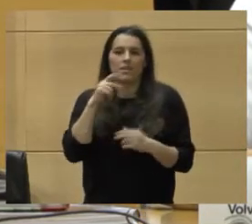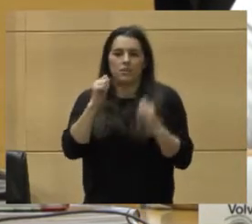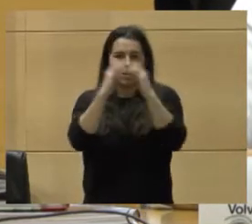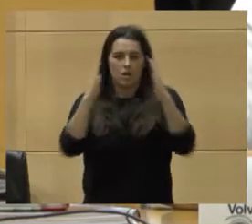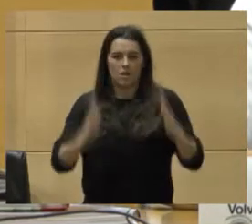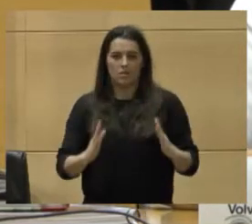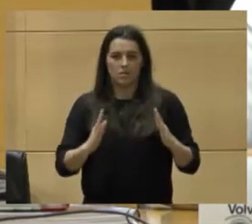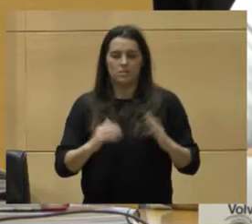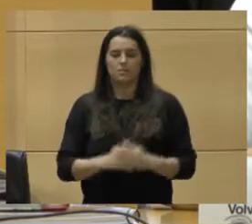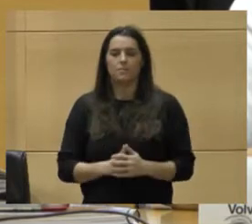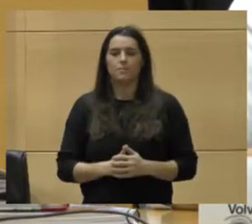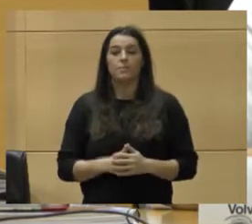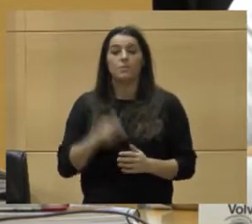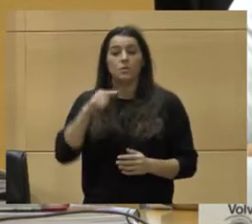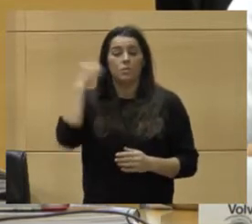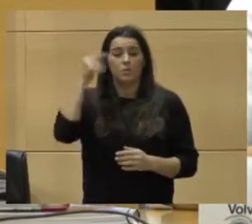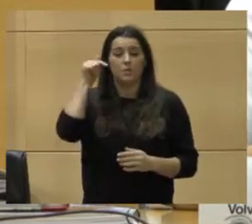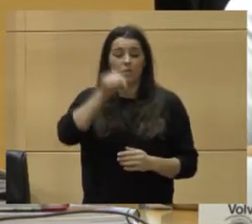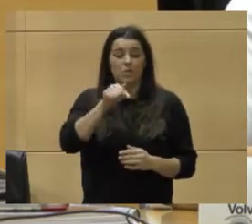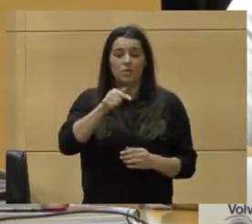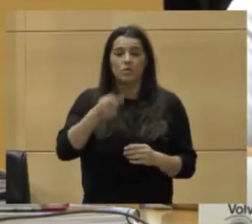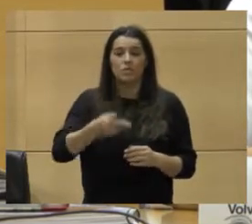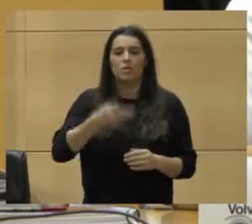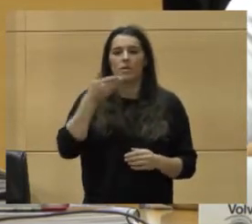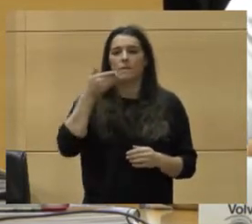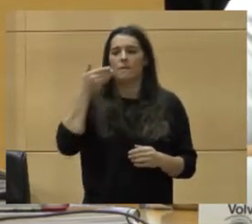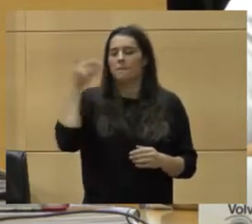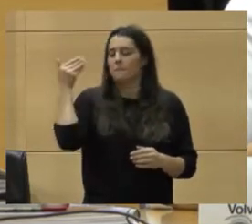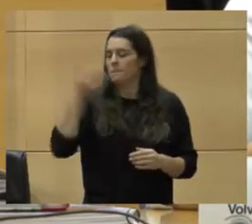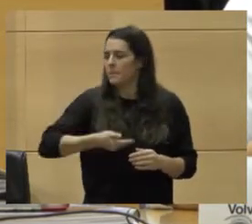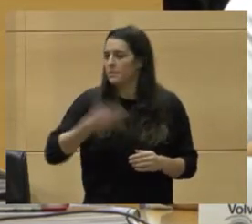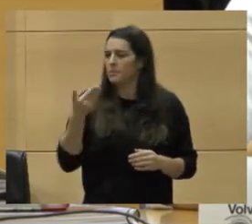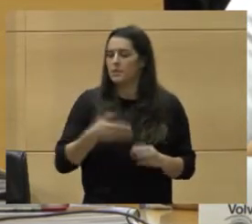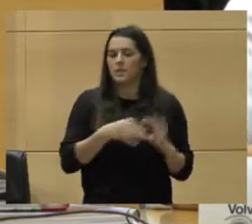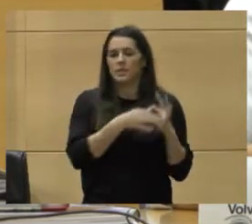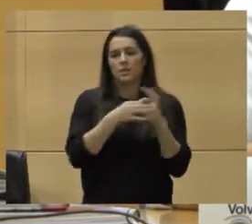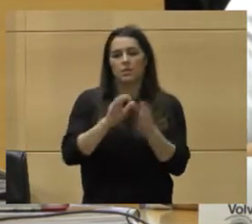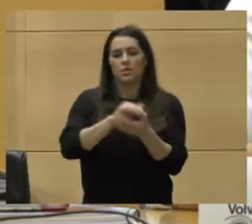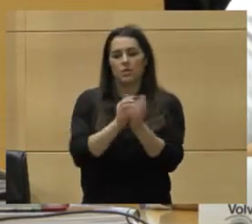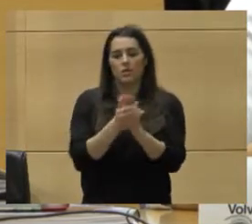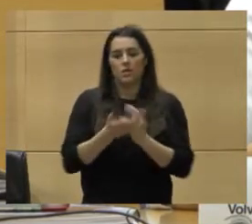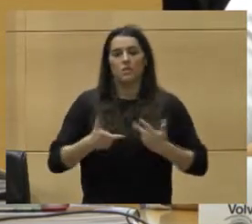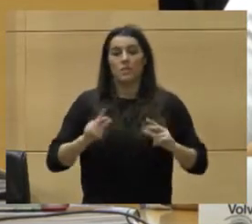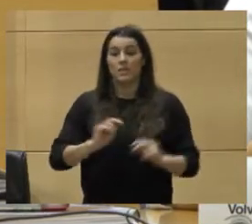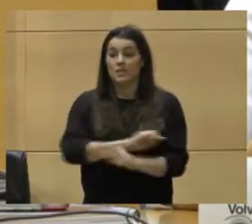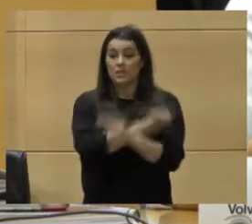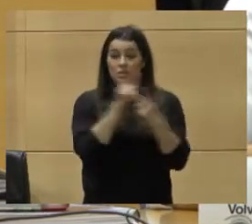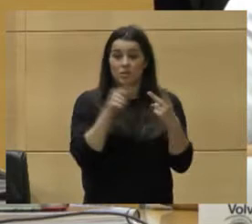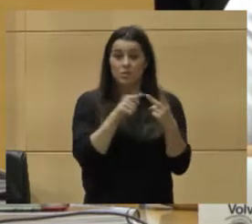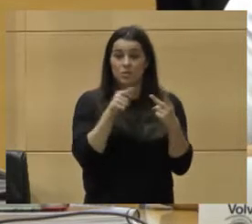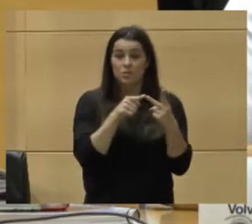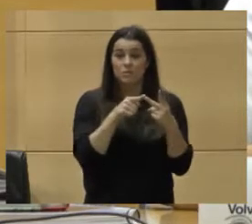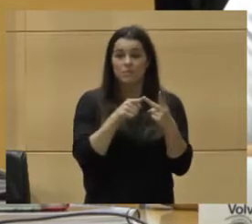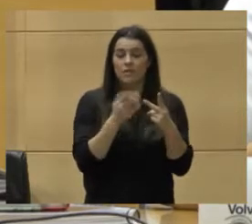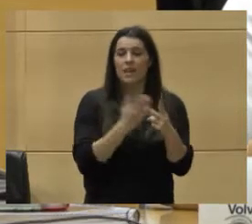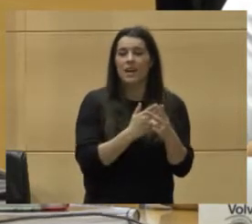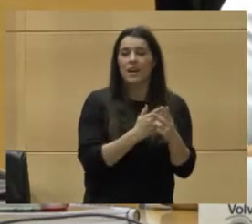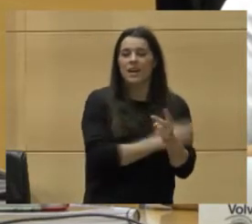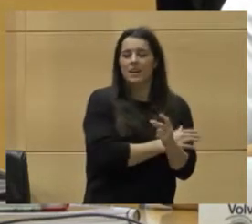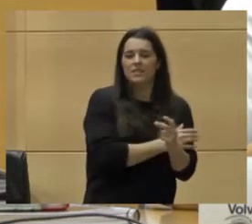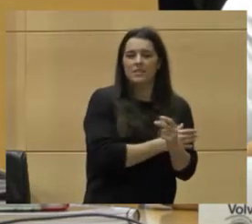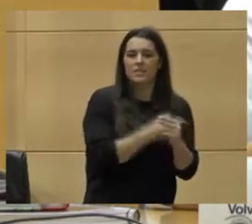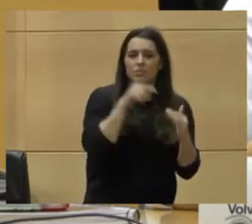de carácter democrático y en segundo lugar a mí me gustaría que antes de poder entrar a más cosas